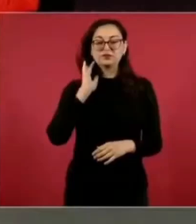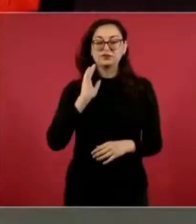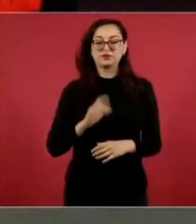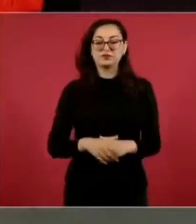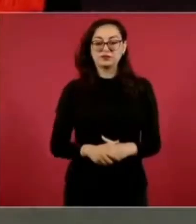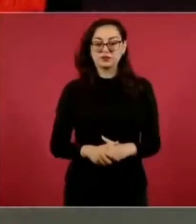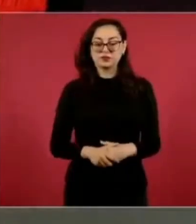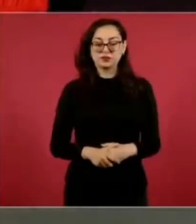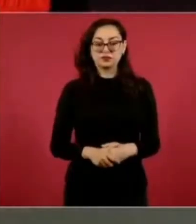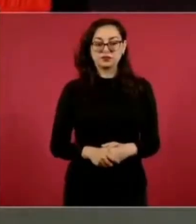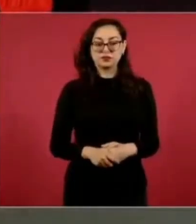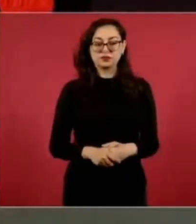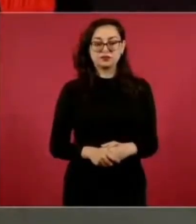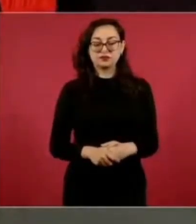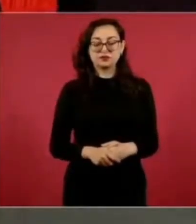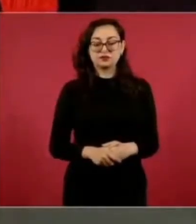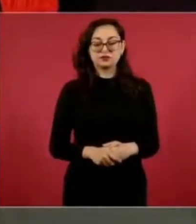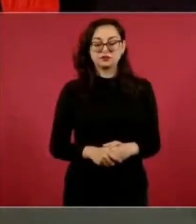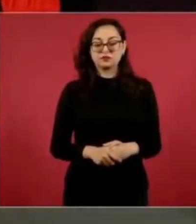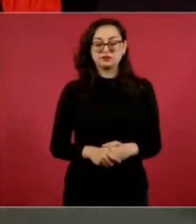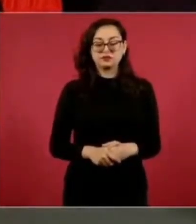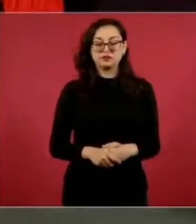este todavía